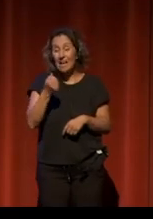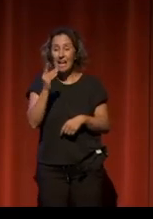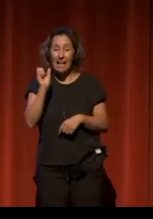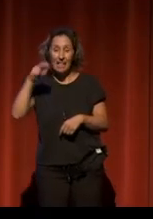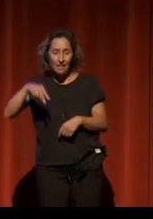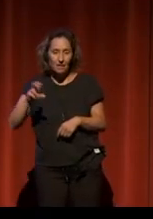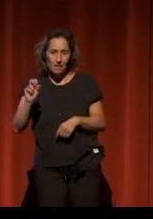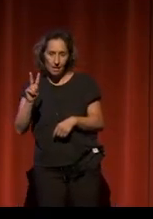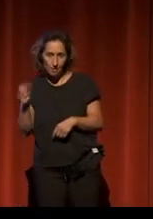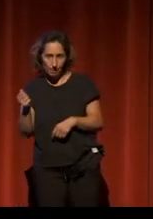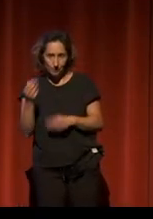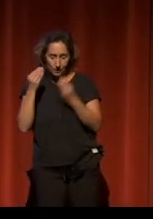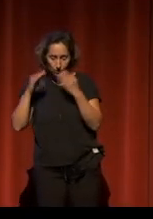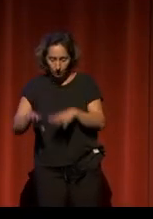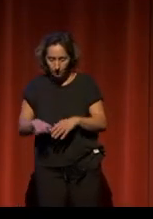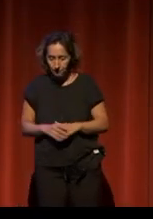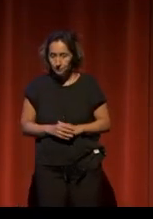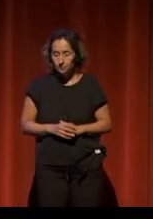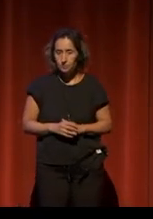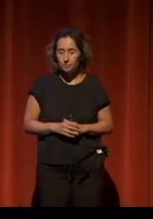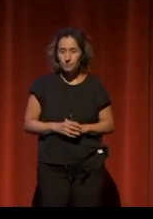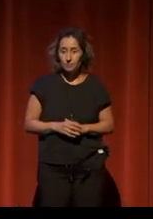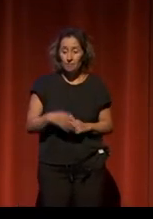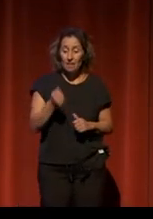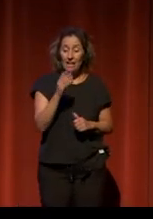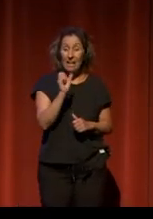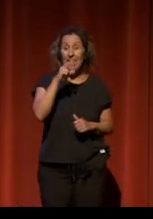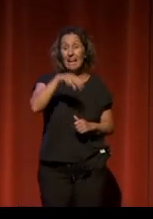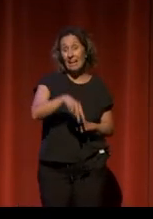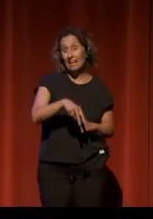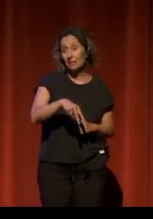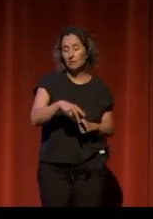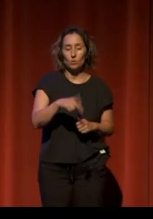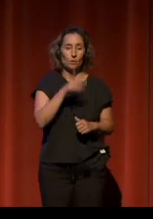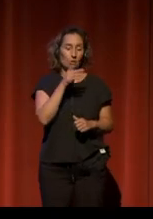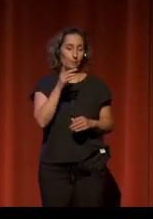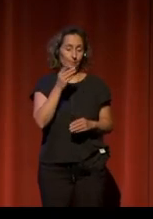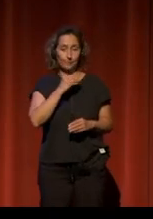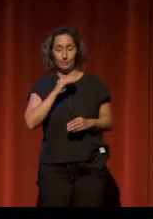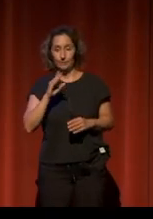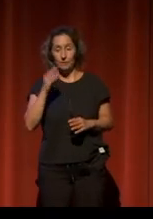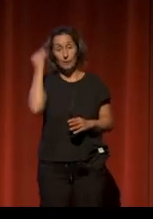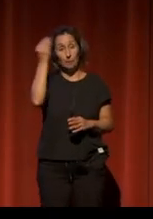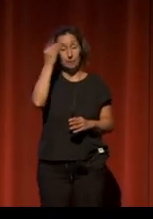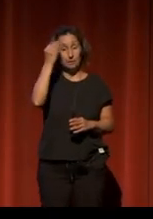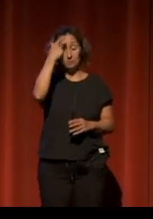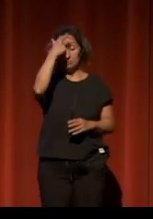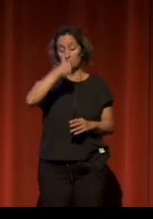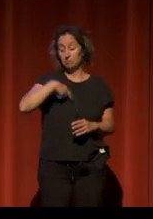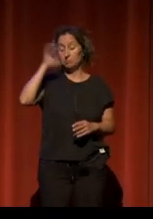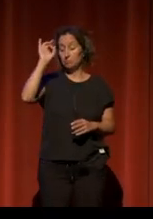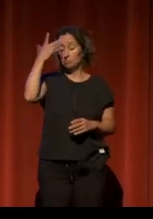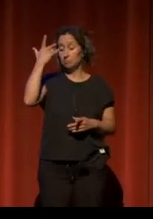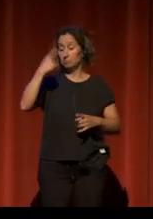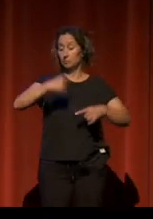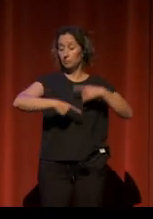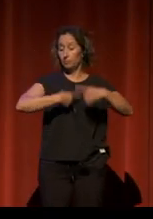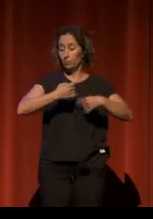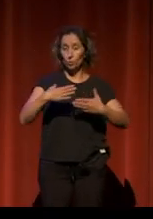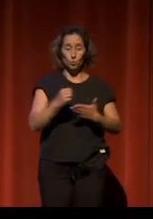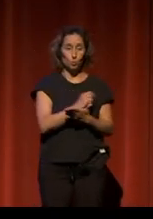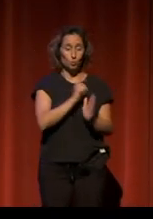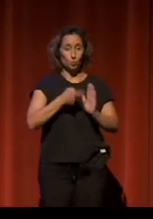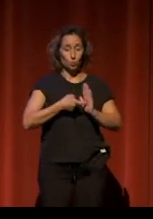Eva porque resulta que ni siquiera Adán que es el más Adan insta de los adanes ese que se piensa que ha inventado la rueda que